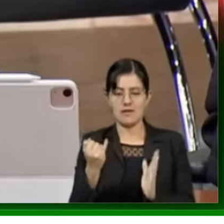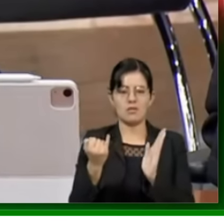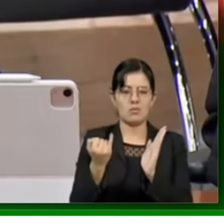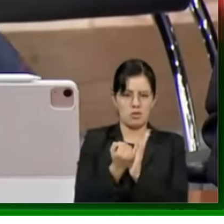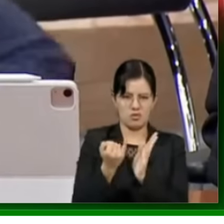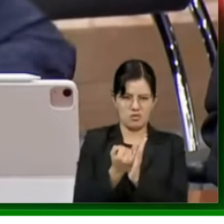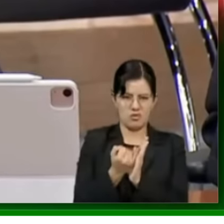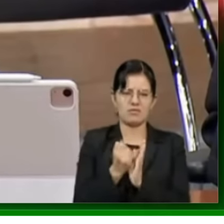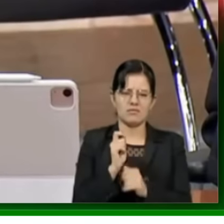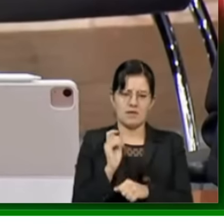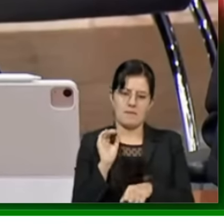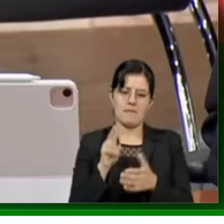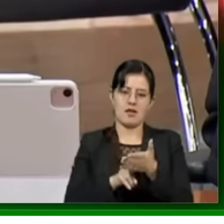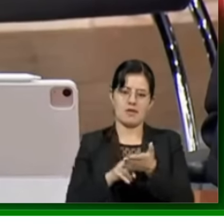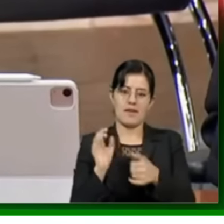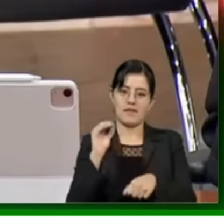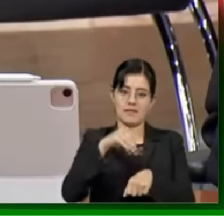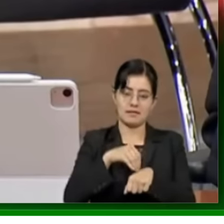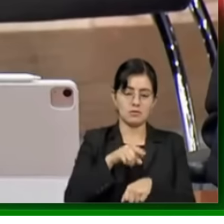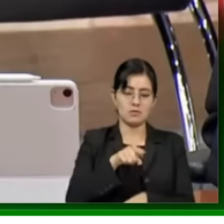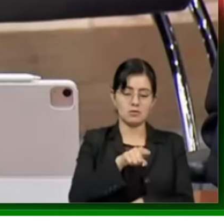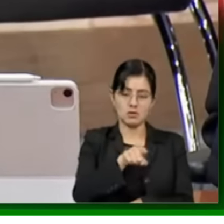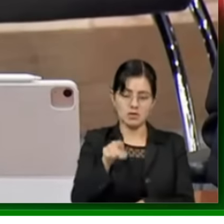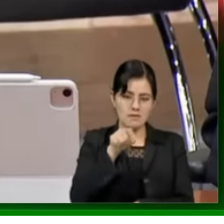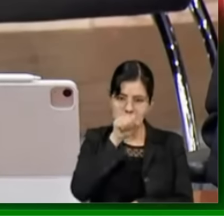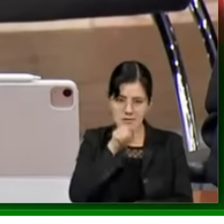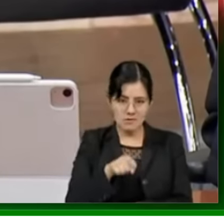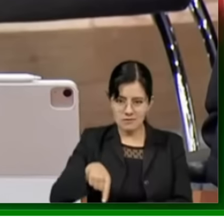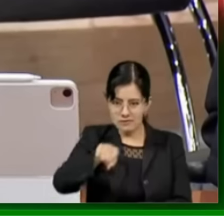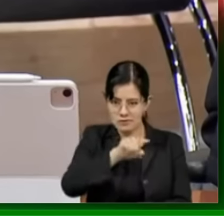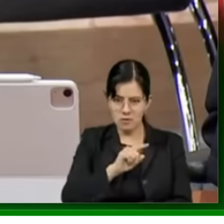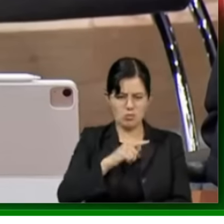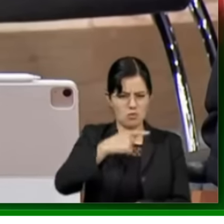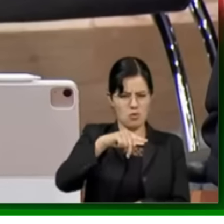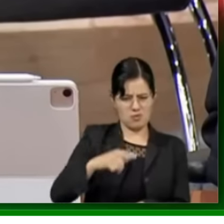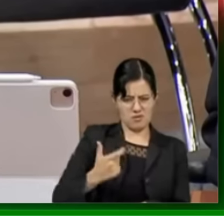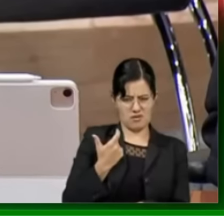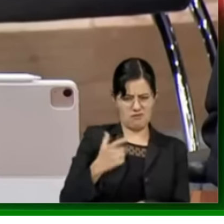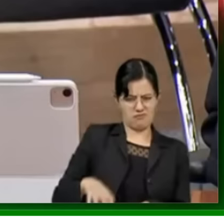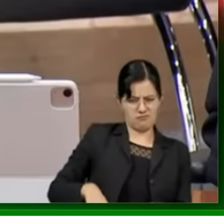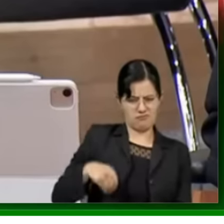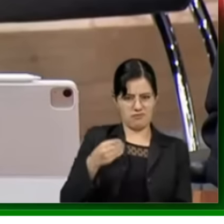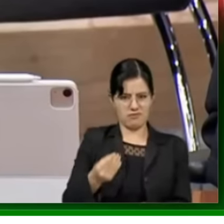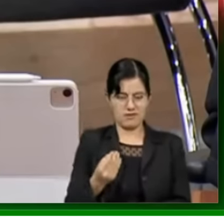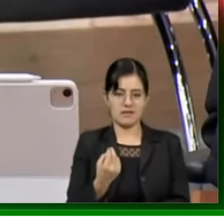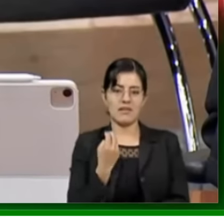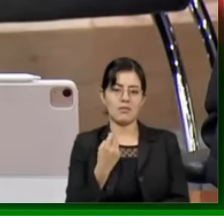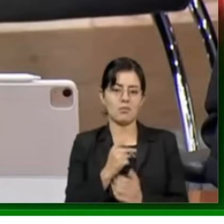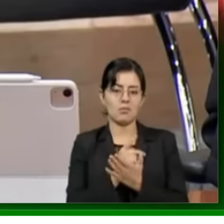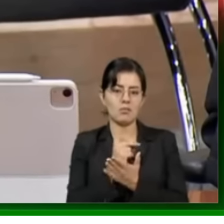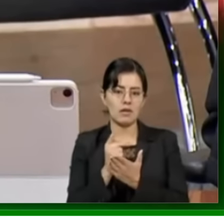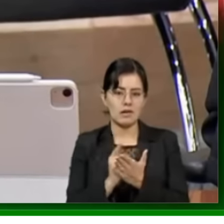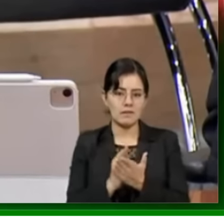valor agregado ustedes mismos con el dinero del sub bolsillo están financiando esos